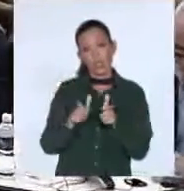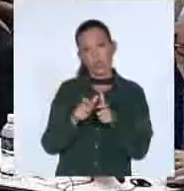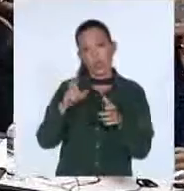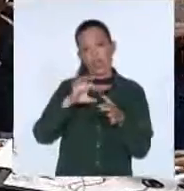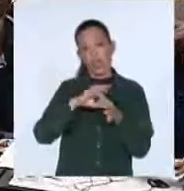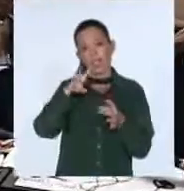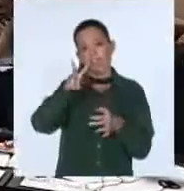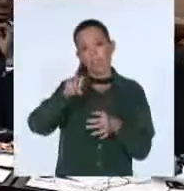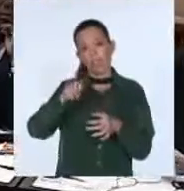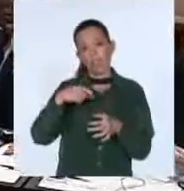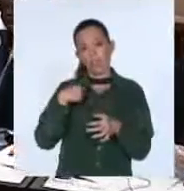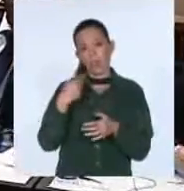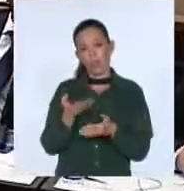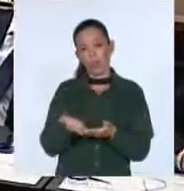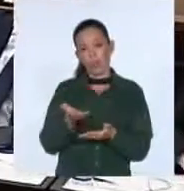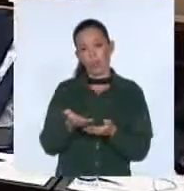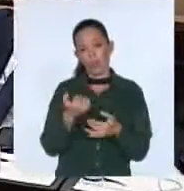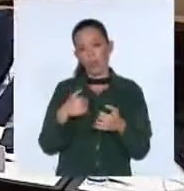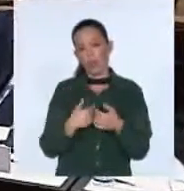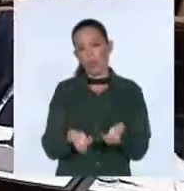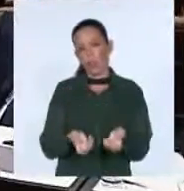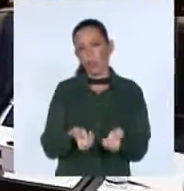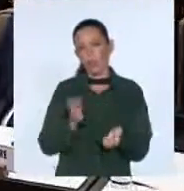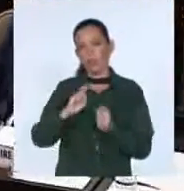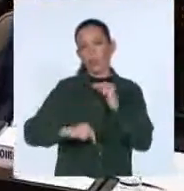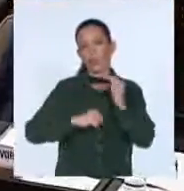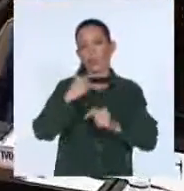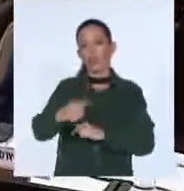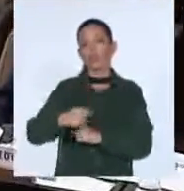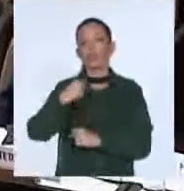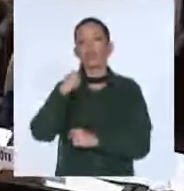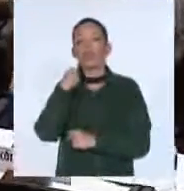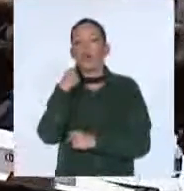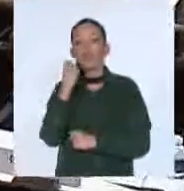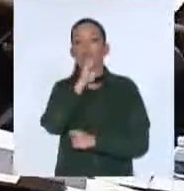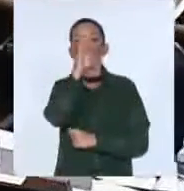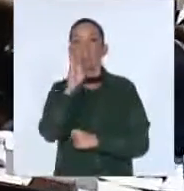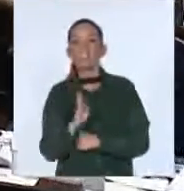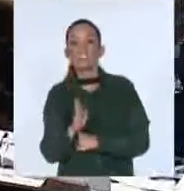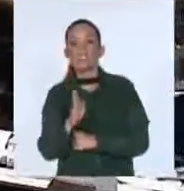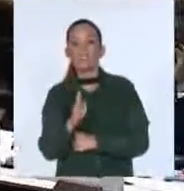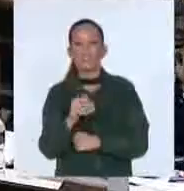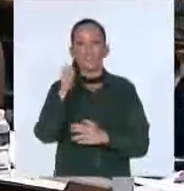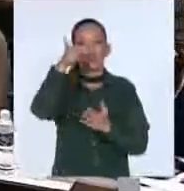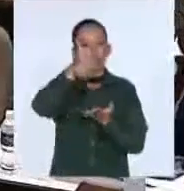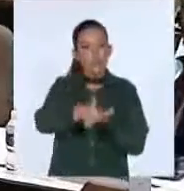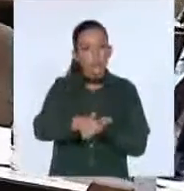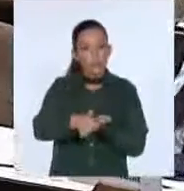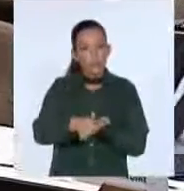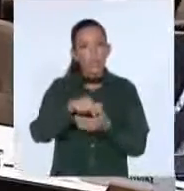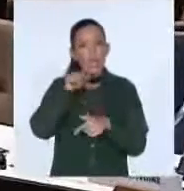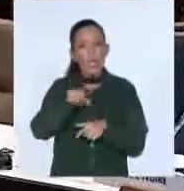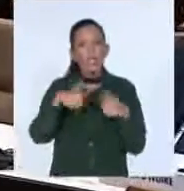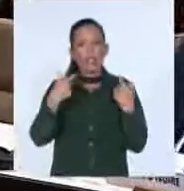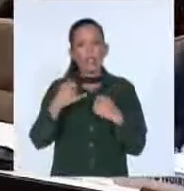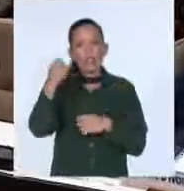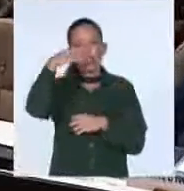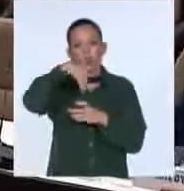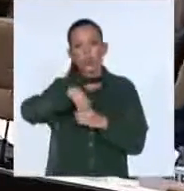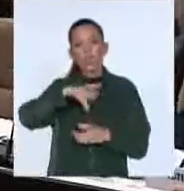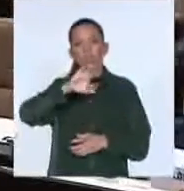el año entrante, cuando Brasil presida el G20, la CELAC se incorpore